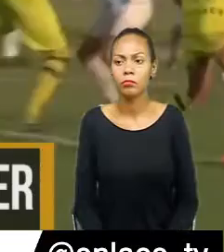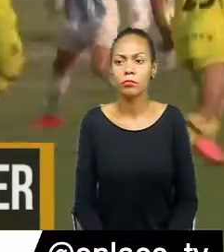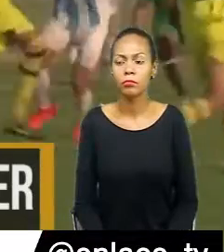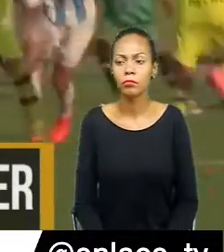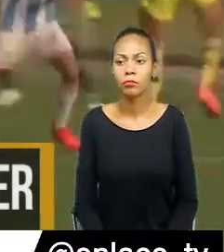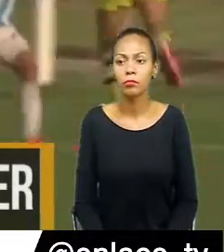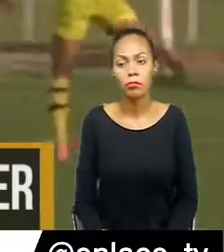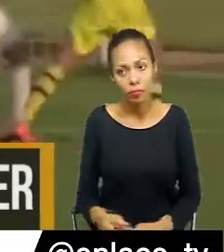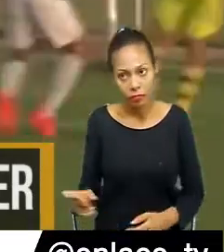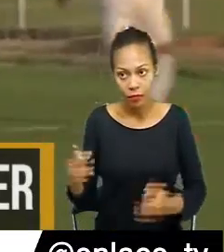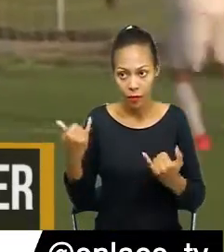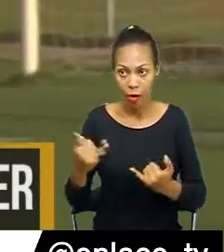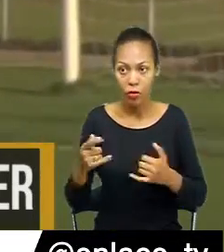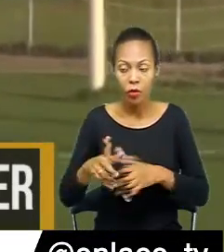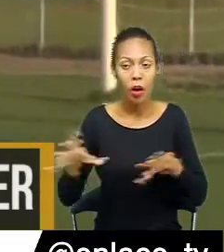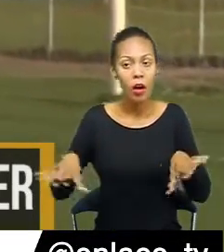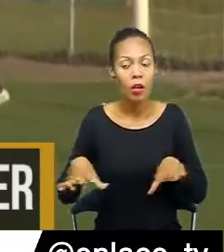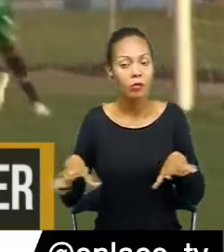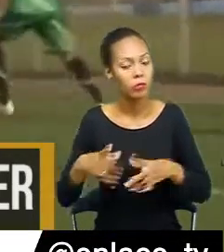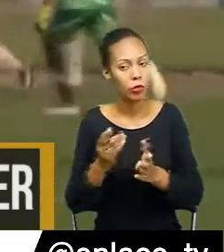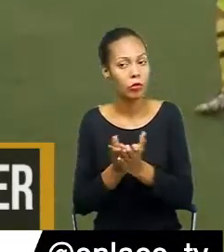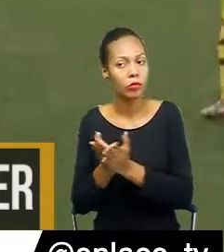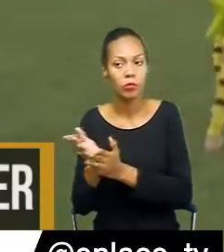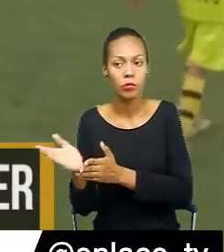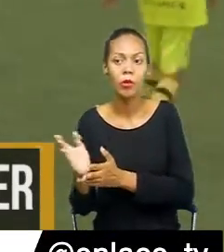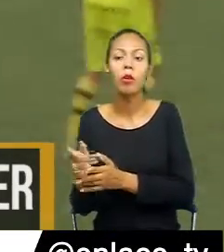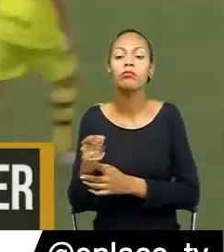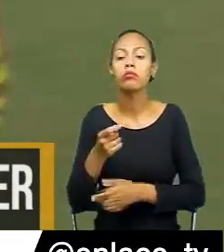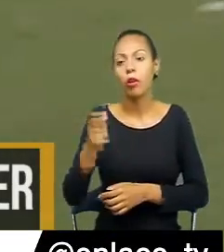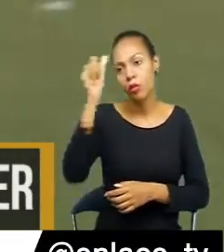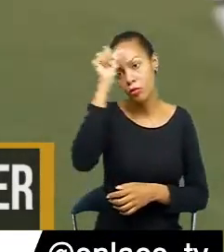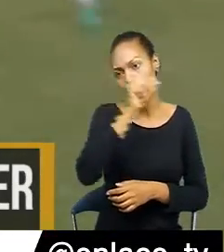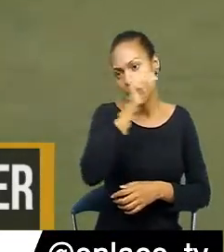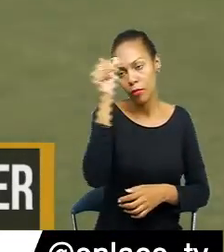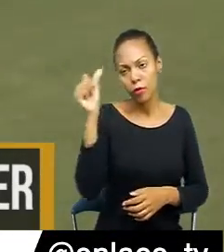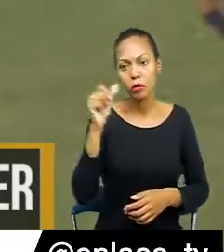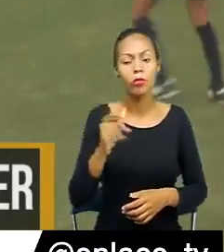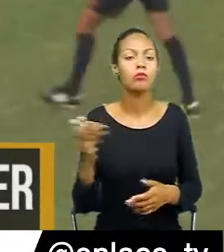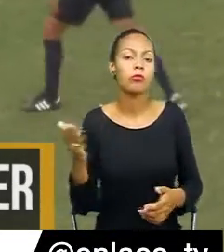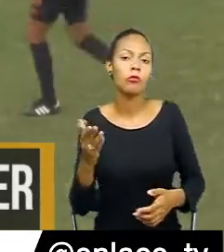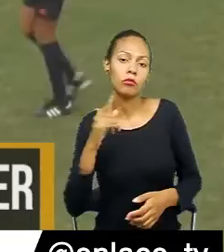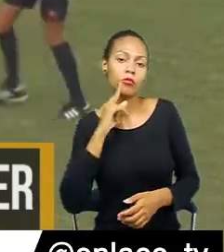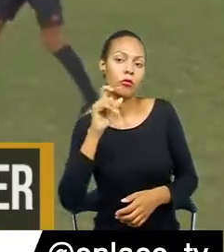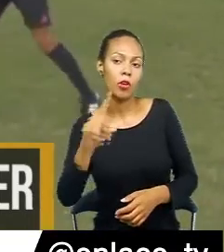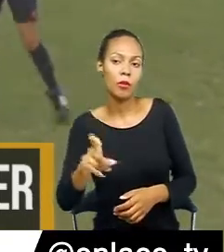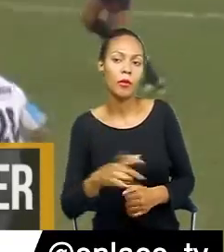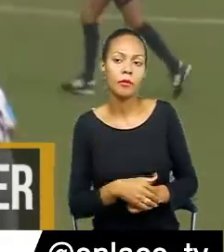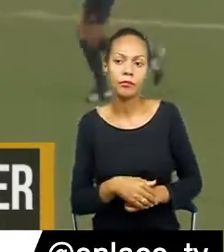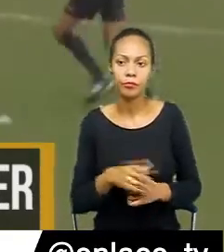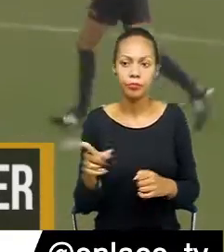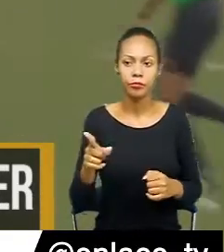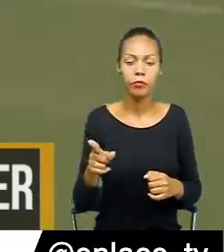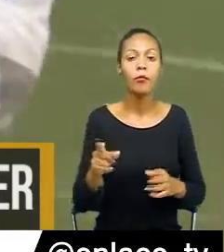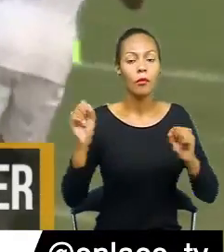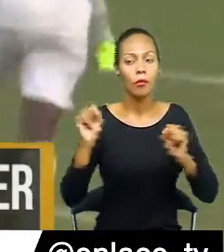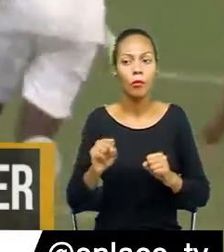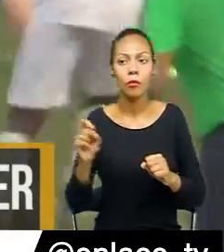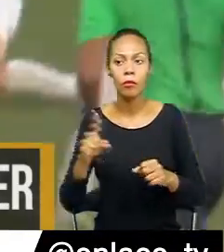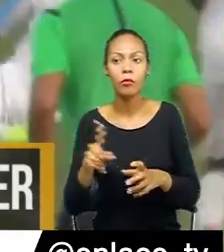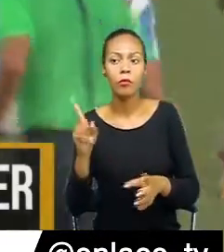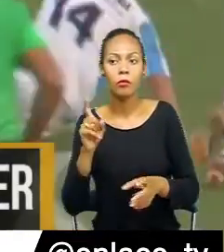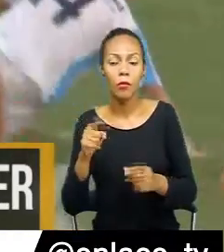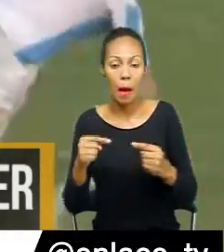el juego de vuelta será este domingo en la cancha Marte de Bucaramanga. El clasificado asegura un cupo en la semifinal del certamen,